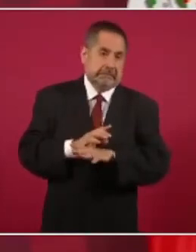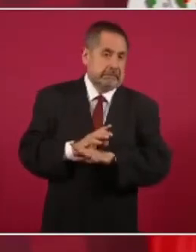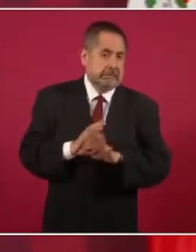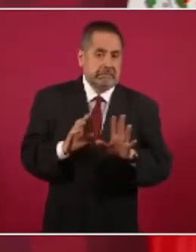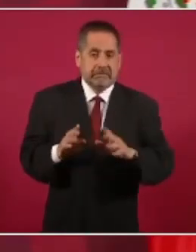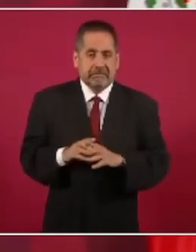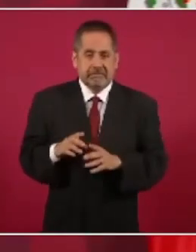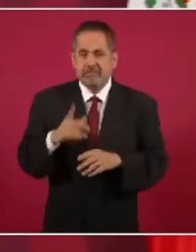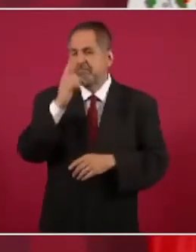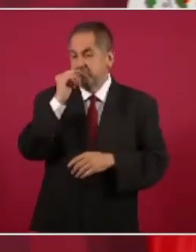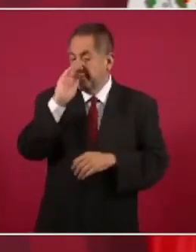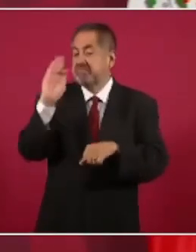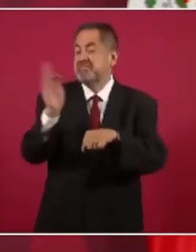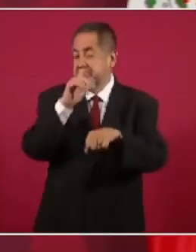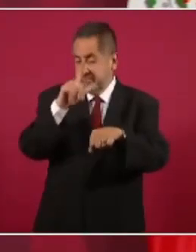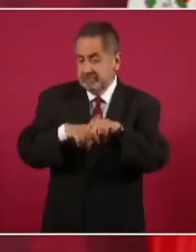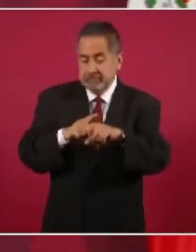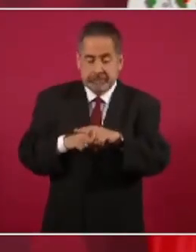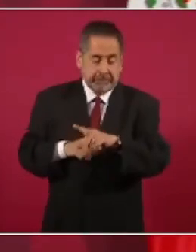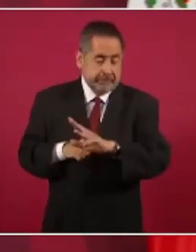la Federal de Seguridad,